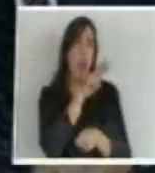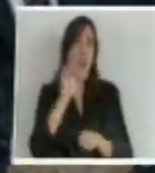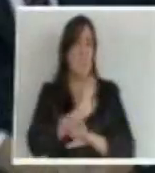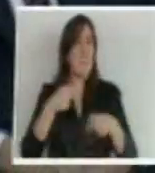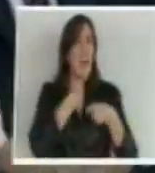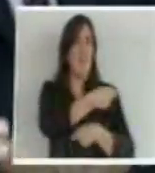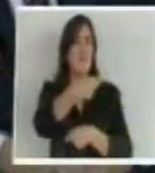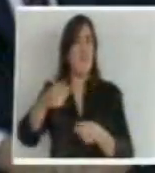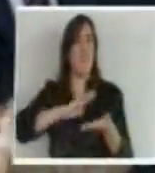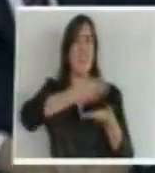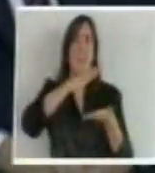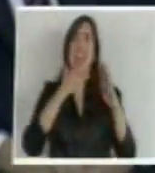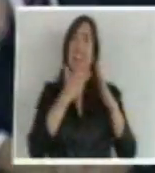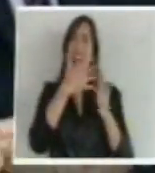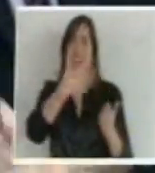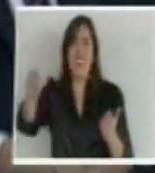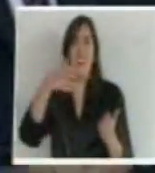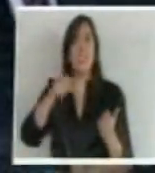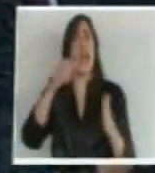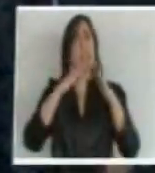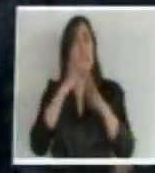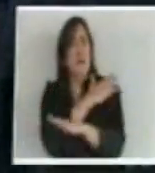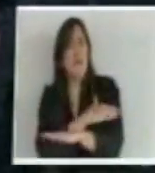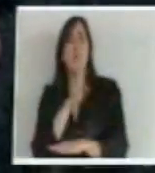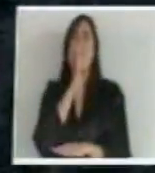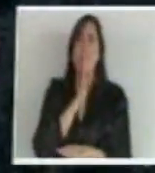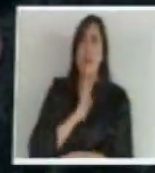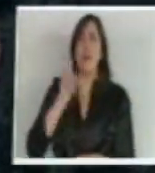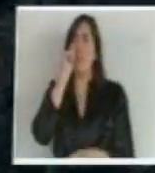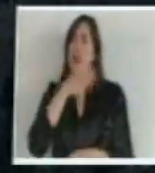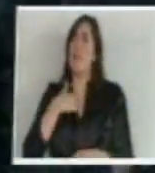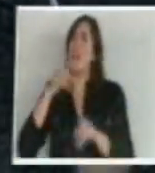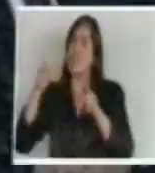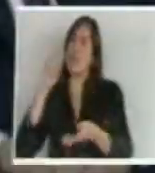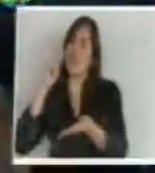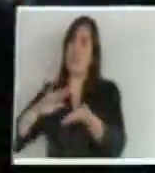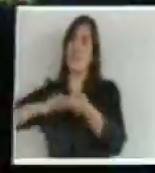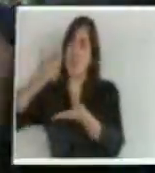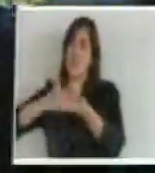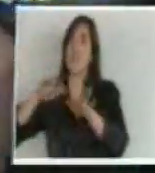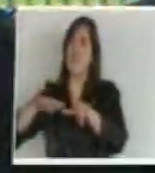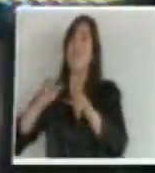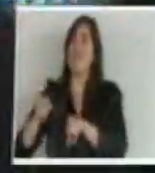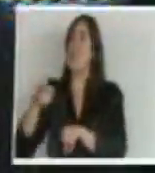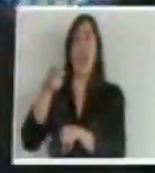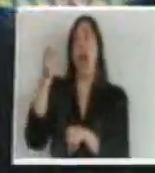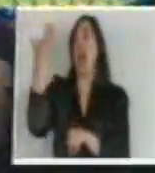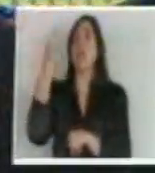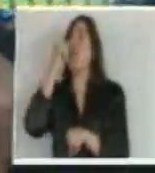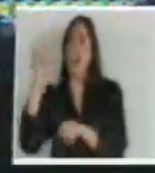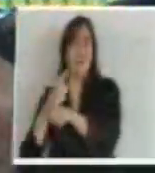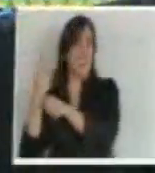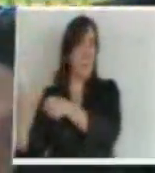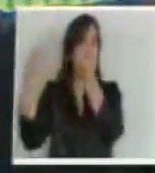que llevan a sus casas, tal vez humildes, para que su padre y su madre también tengan lo que ellos no pudieron